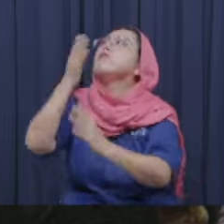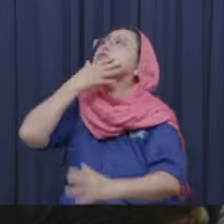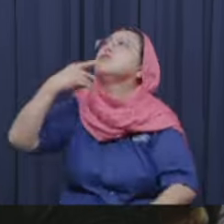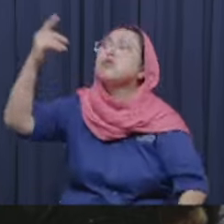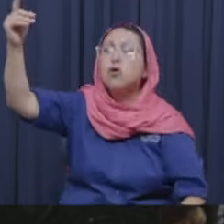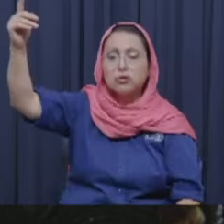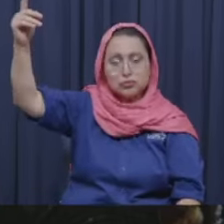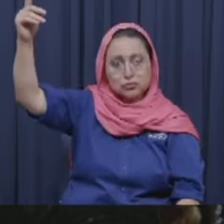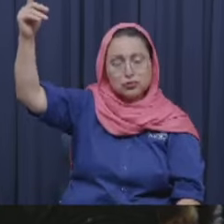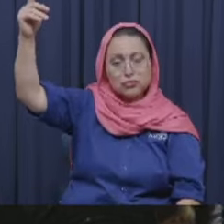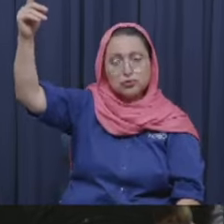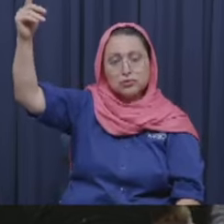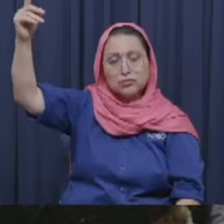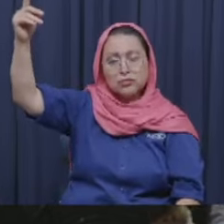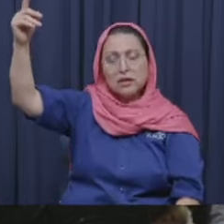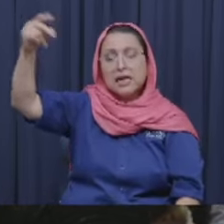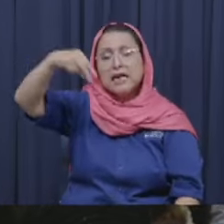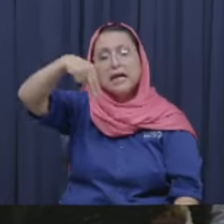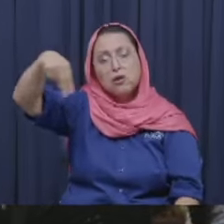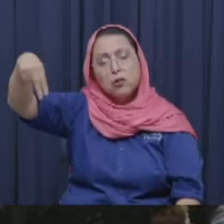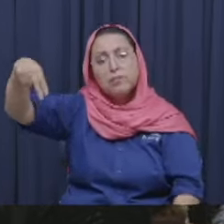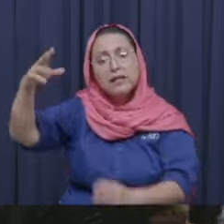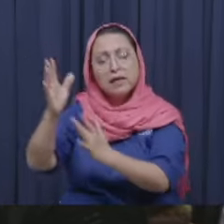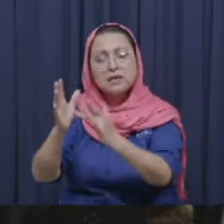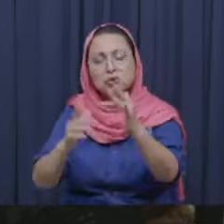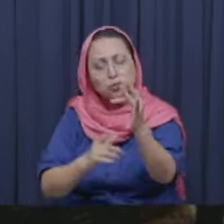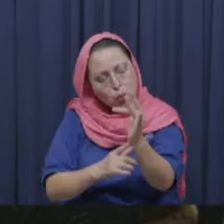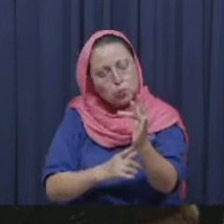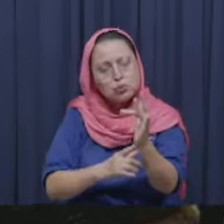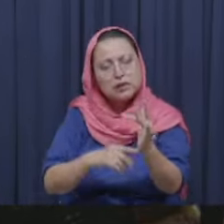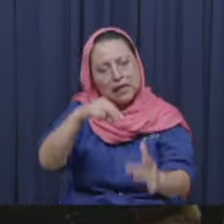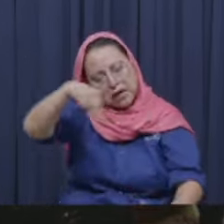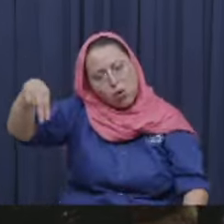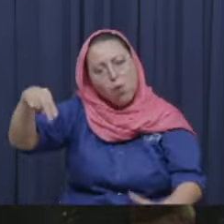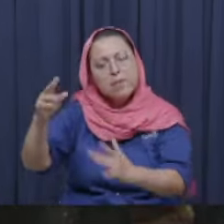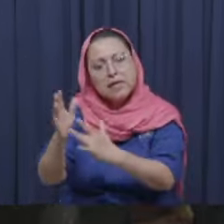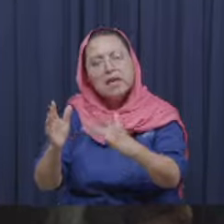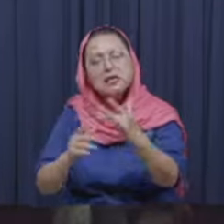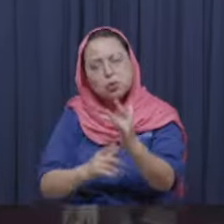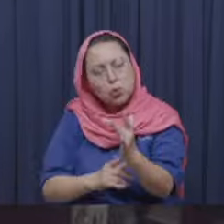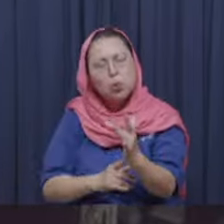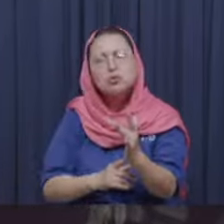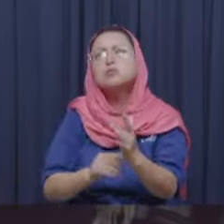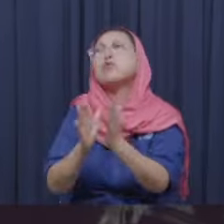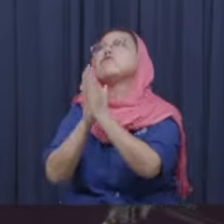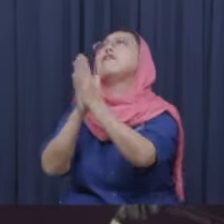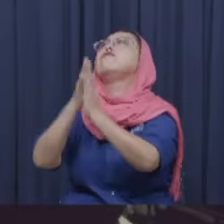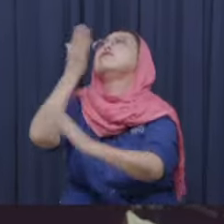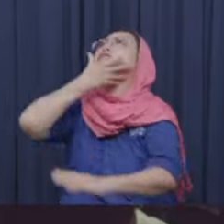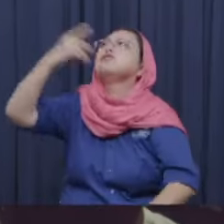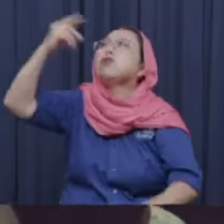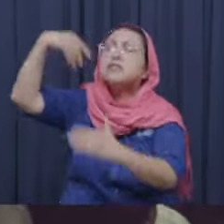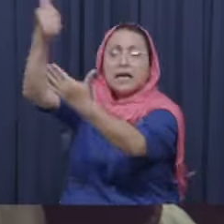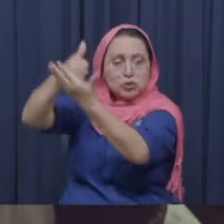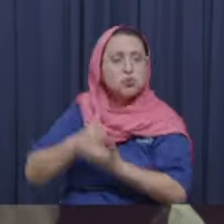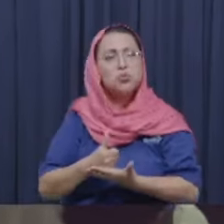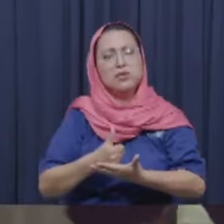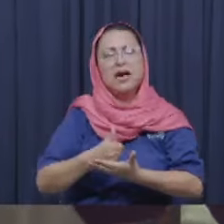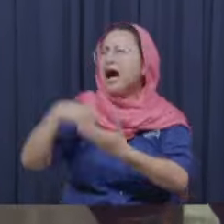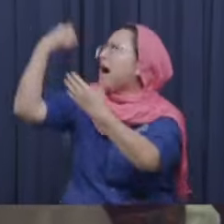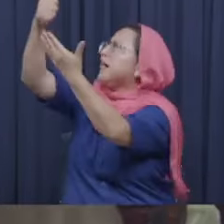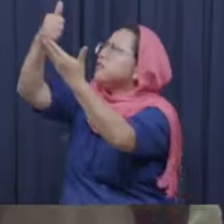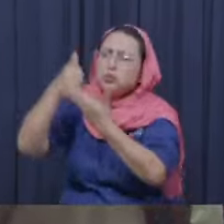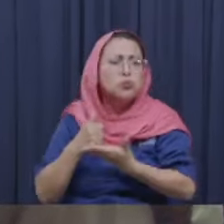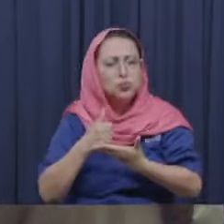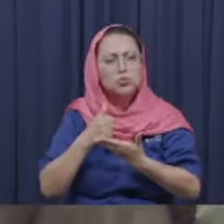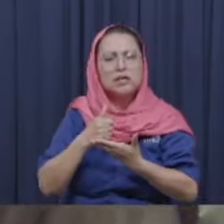nosotros. Oh, en el nombre de Jesús, en el nombre de Jesús, hazlo tú, Señor, hazlo tú.